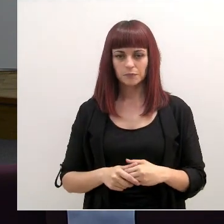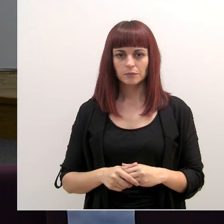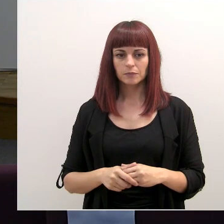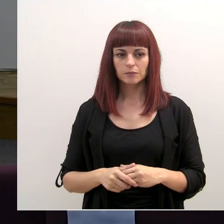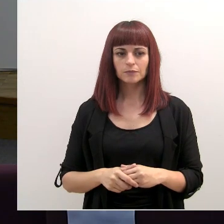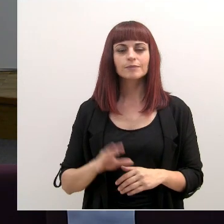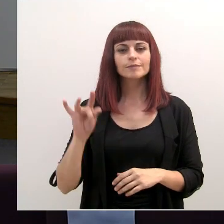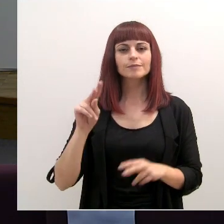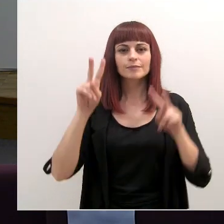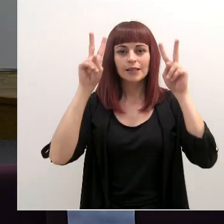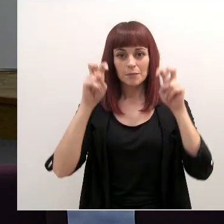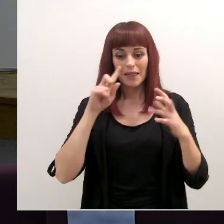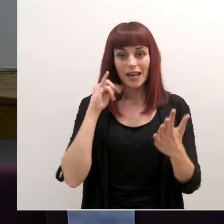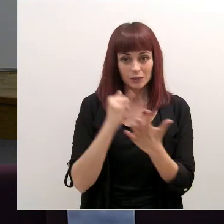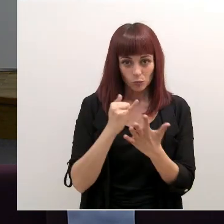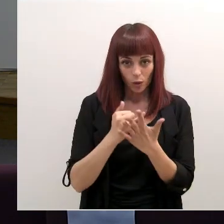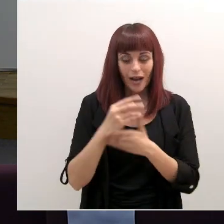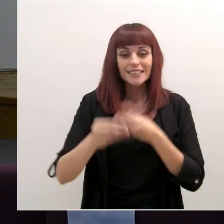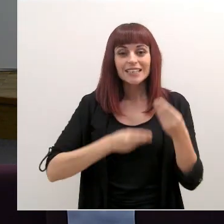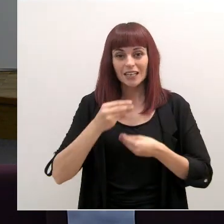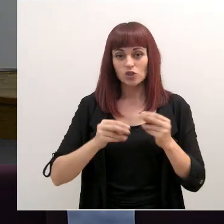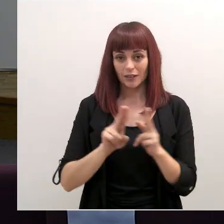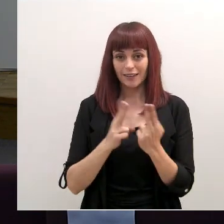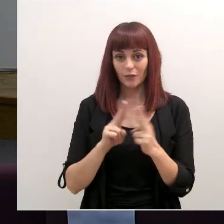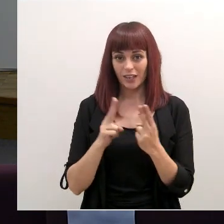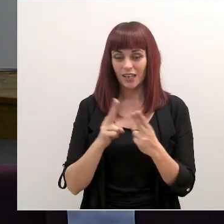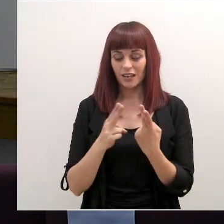Sí, sobre el cribado en Librilla, me comentaba que